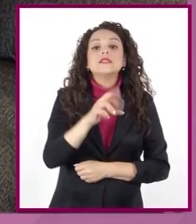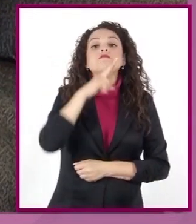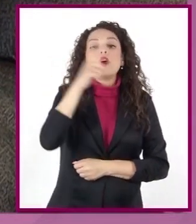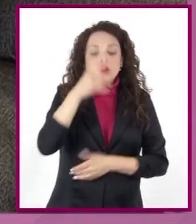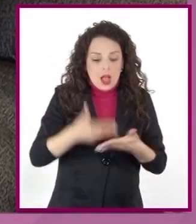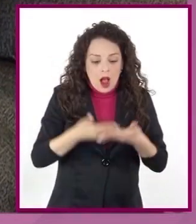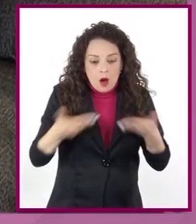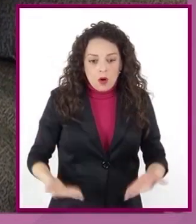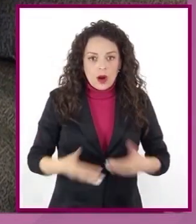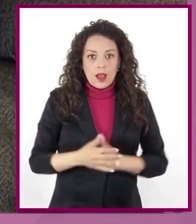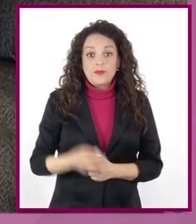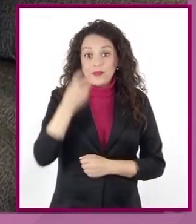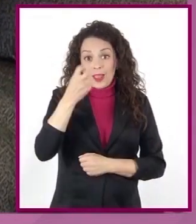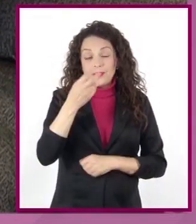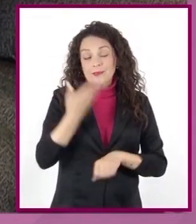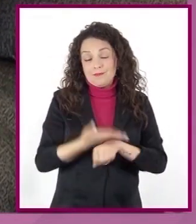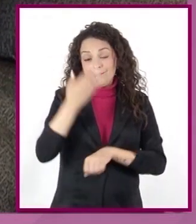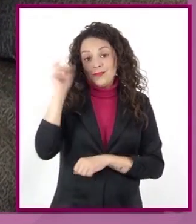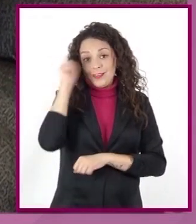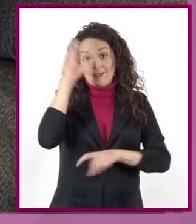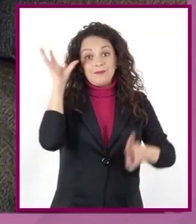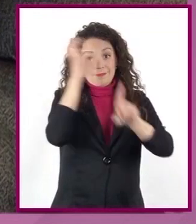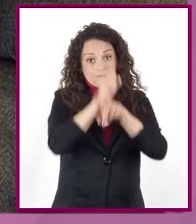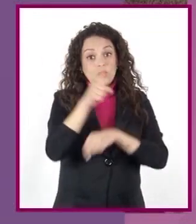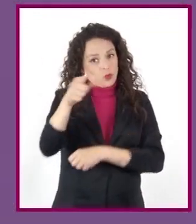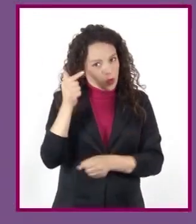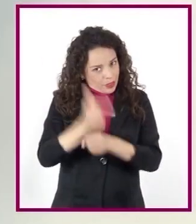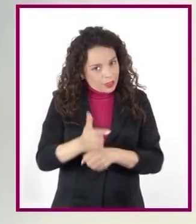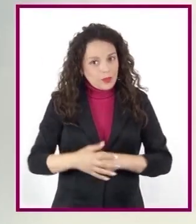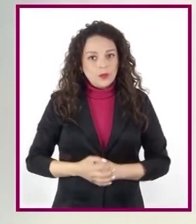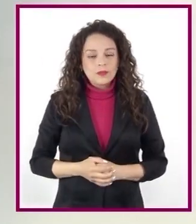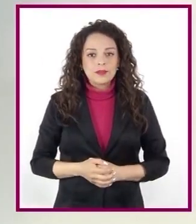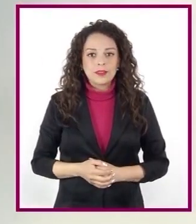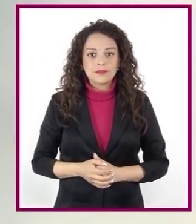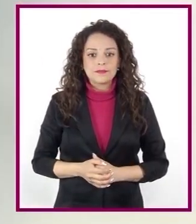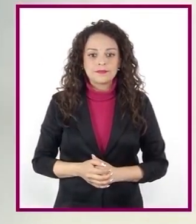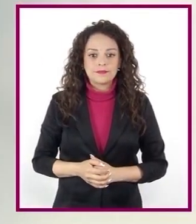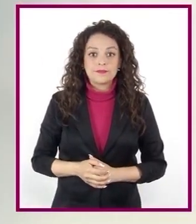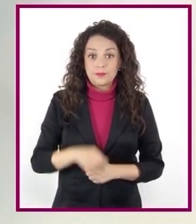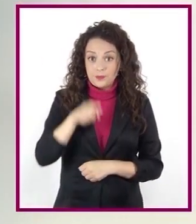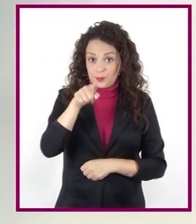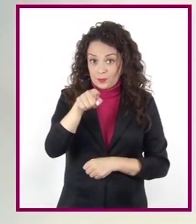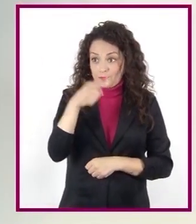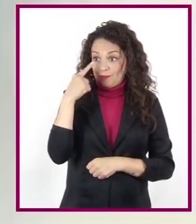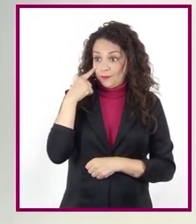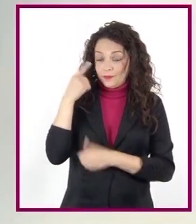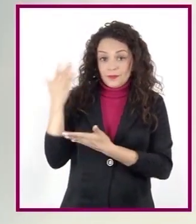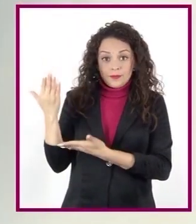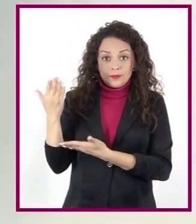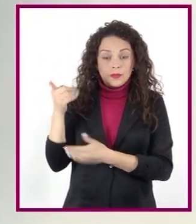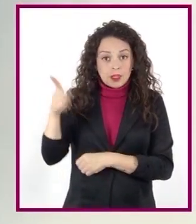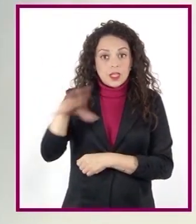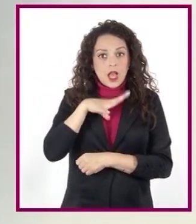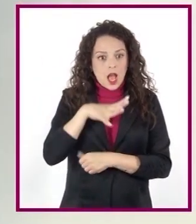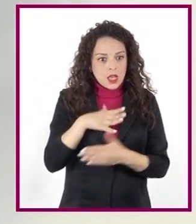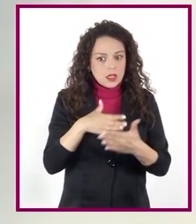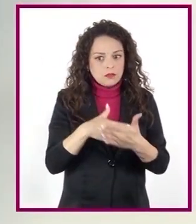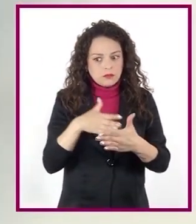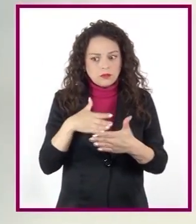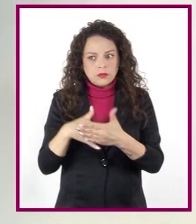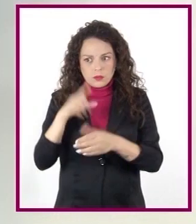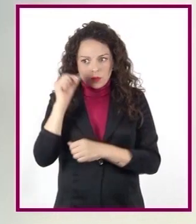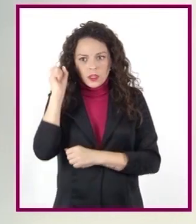soy. Ese es el gran reto. Date cuenta de eso. Notaron que, a pesar de las limitaciones,